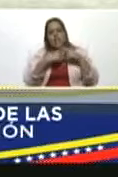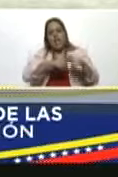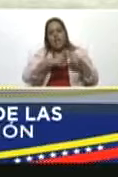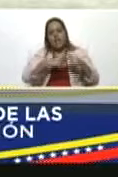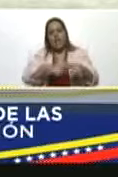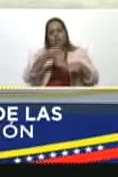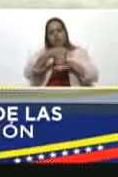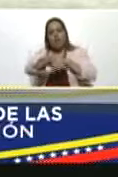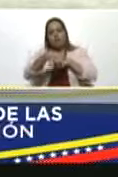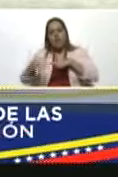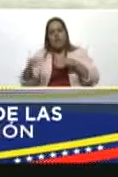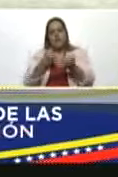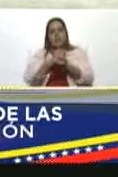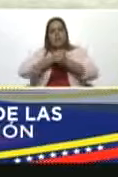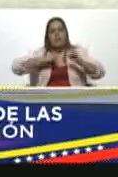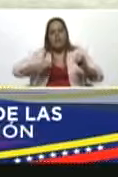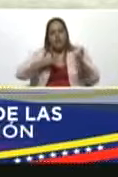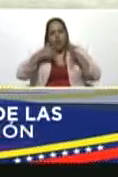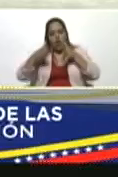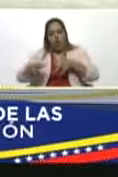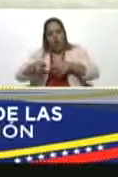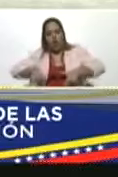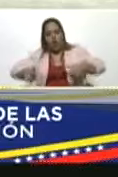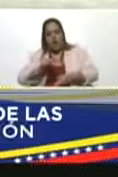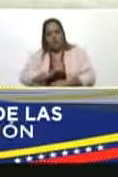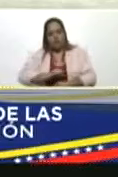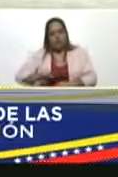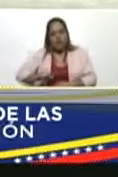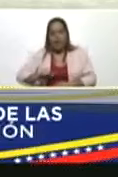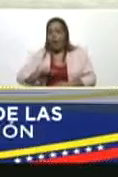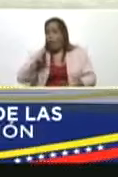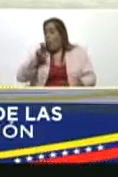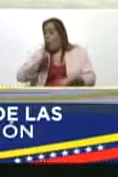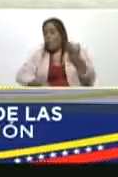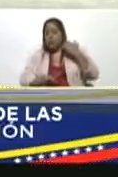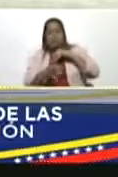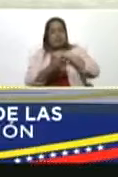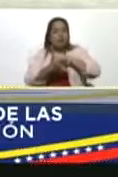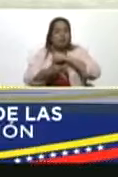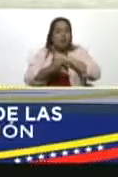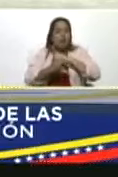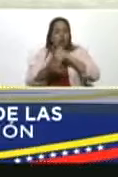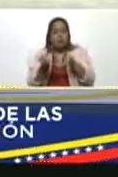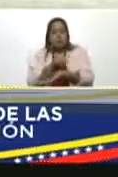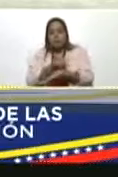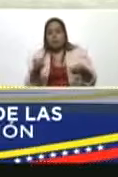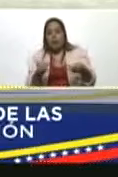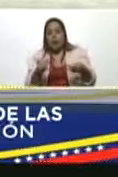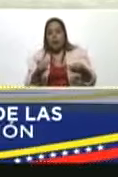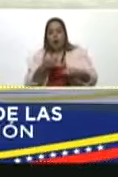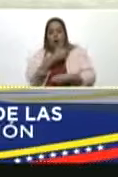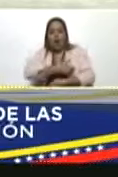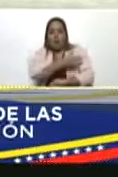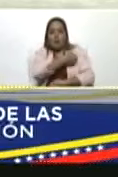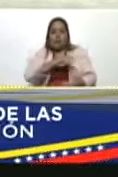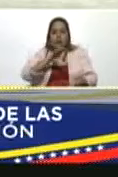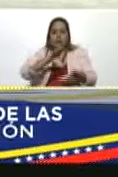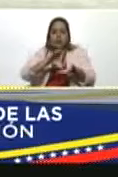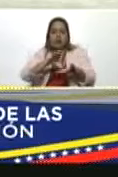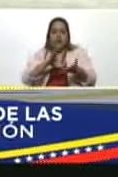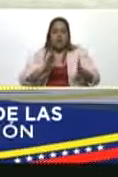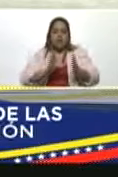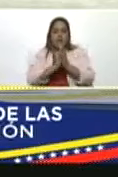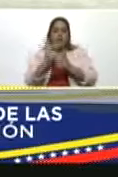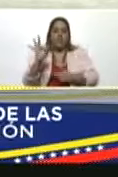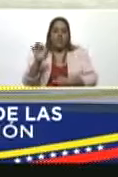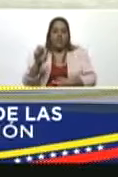municipio de Independencia, los quirófanos ultramodernos de paquete del Hospital Central de San Felipe. Y